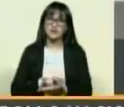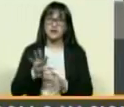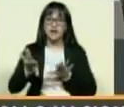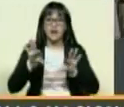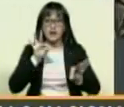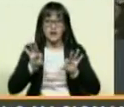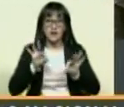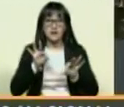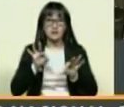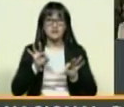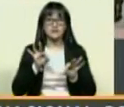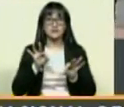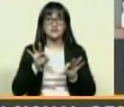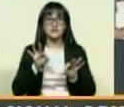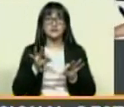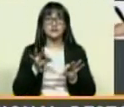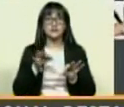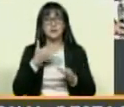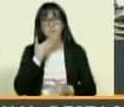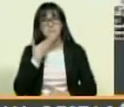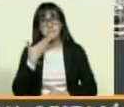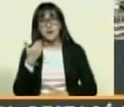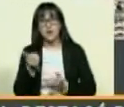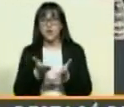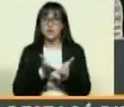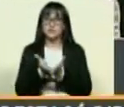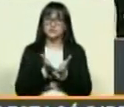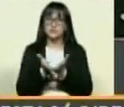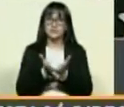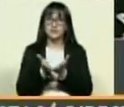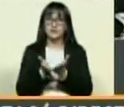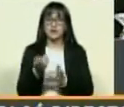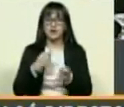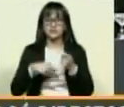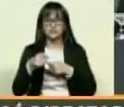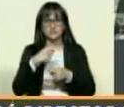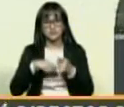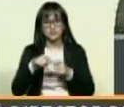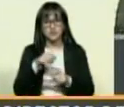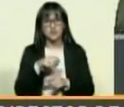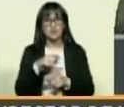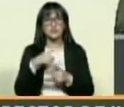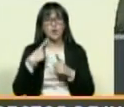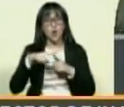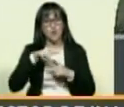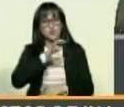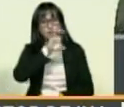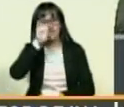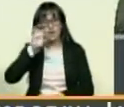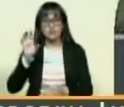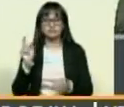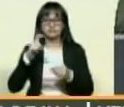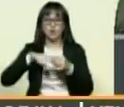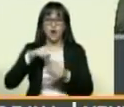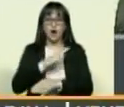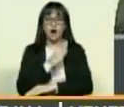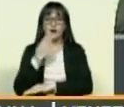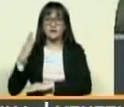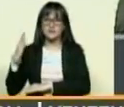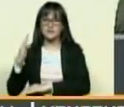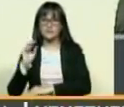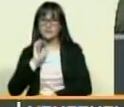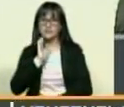para escoger a los mejores servidores de la Asociación de Estados del Caribe con los perfiles determinados para que ocupen